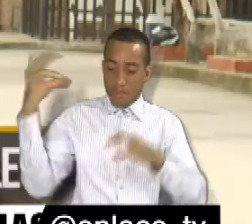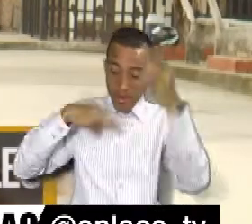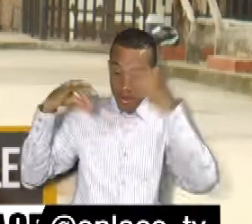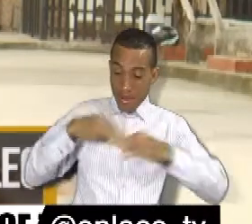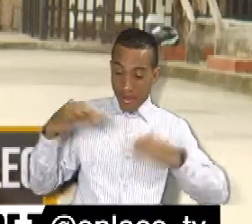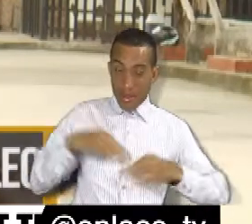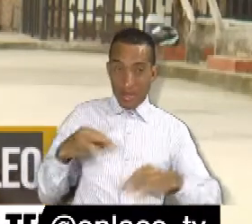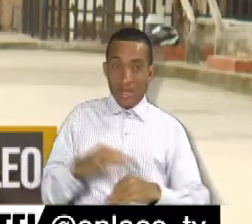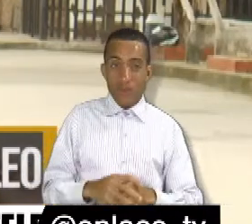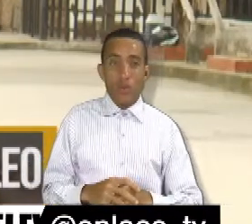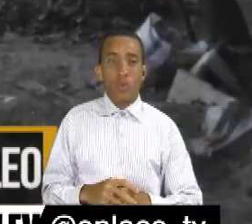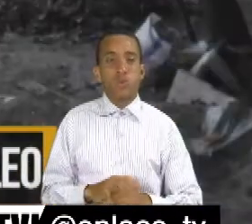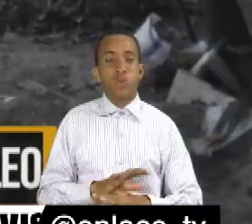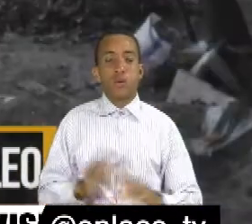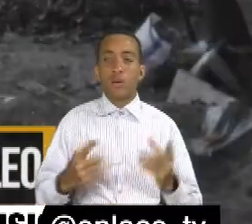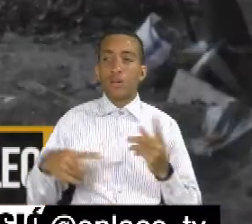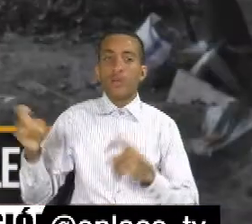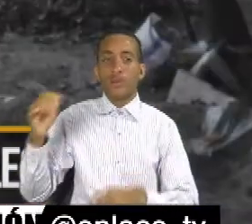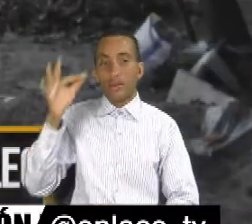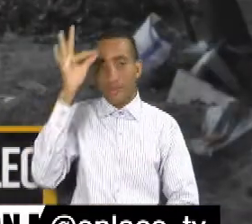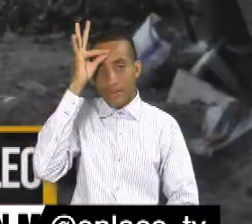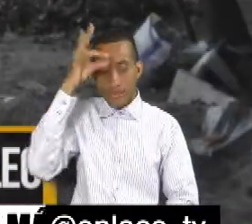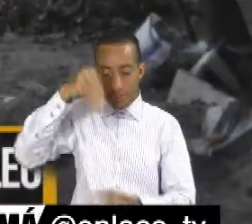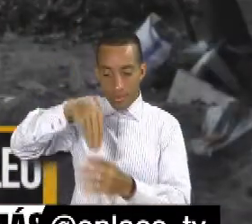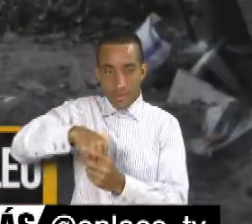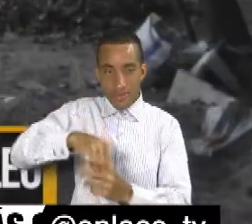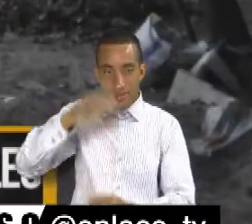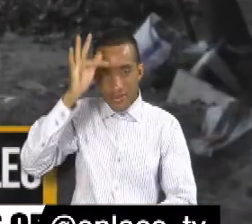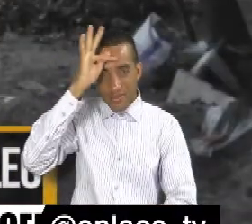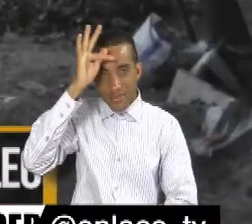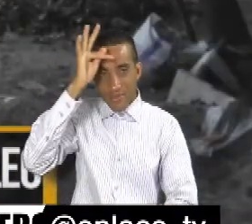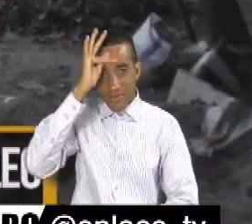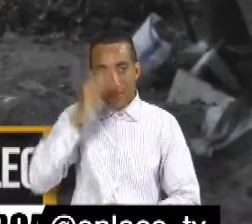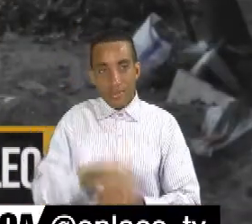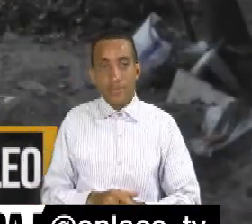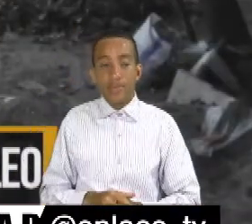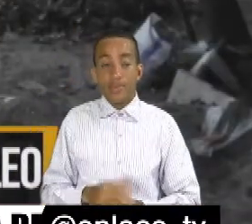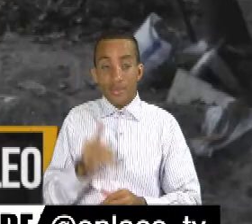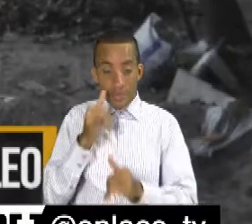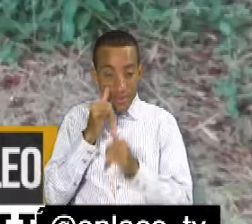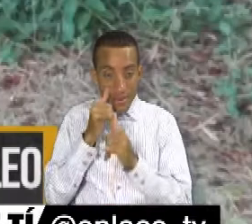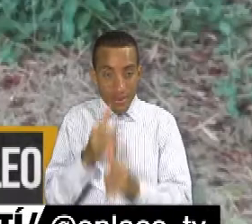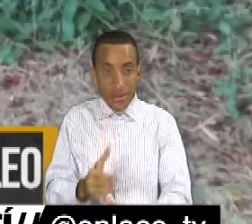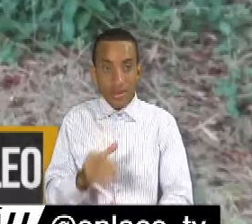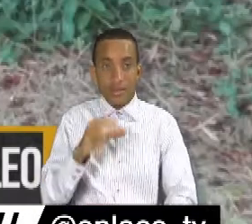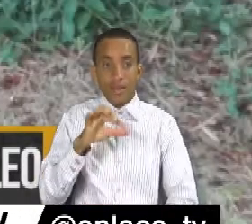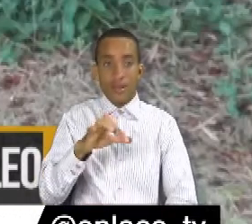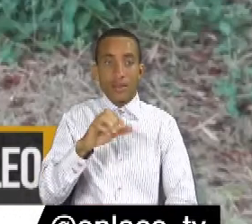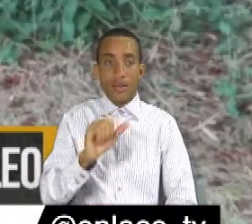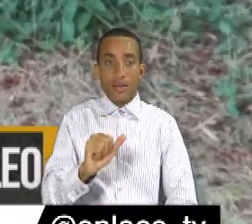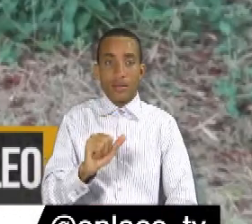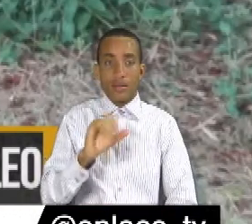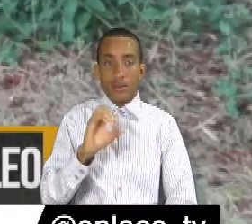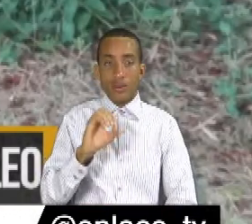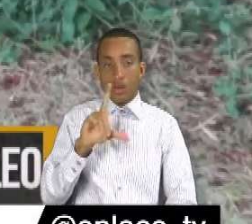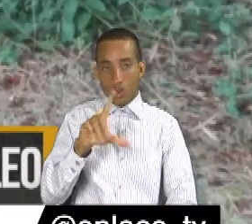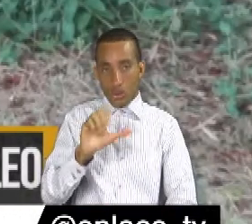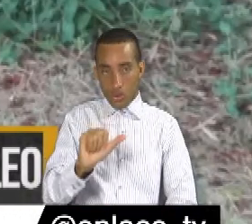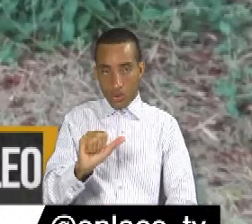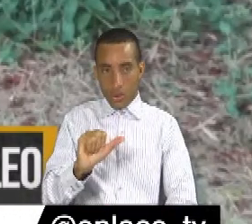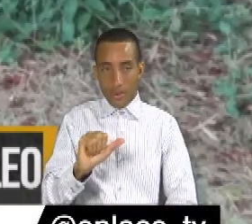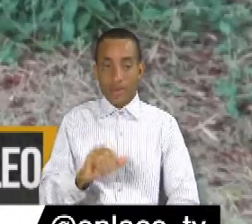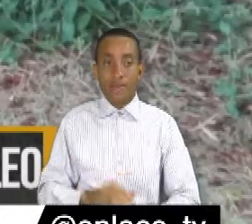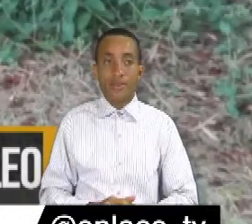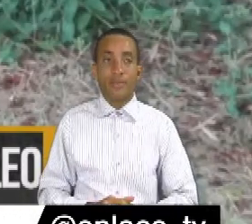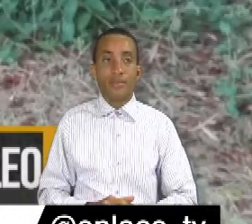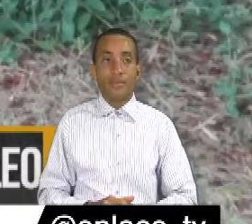ahorita se encuentran recluidos en la clínica, incluida la ingeniera Paola, que también la picaron las abejas. Esa área no debe